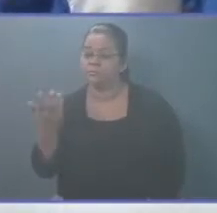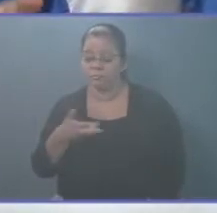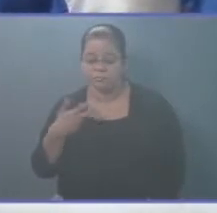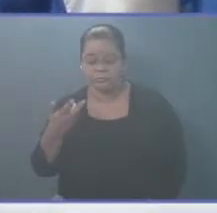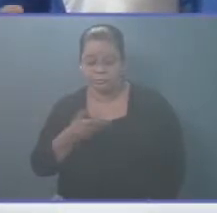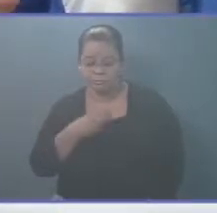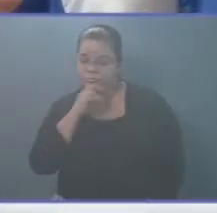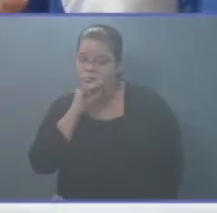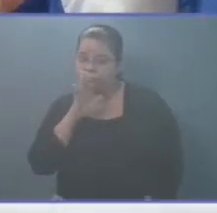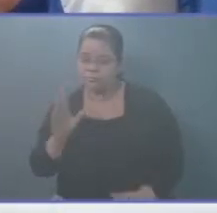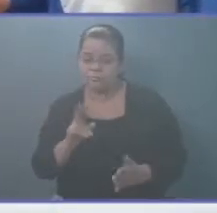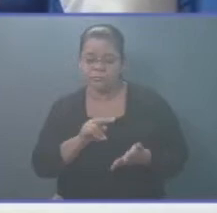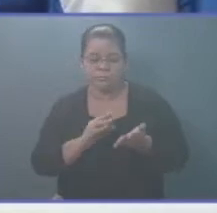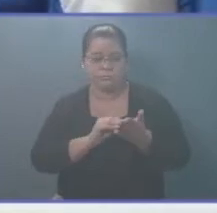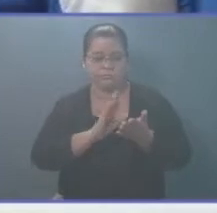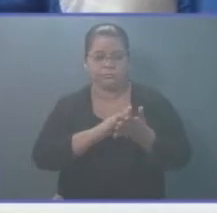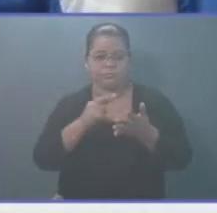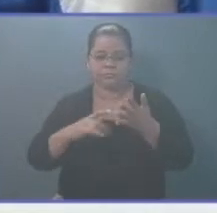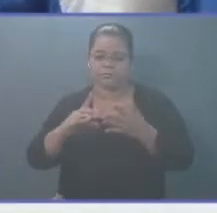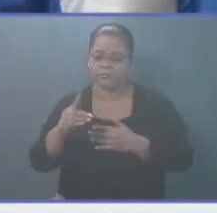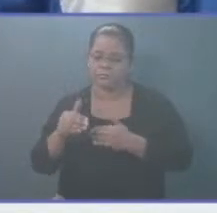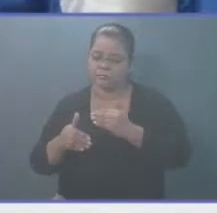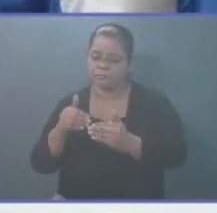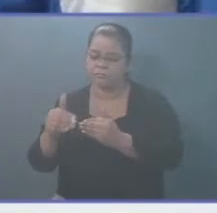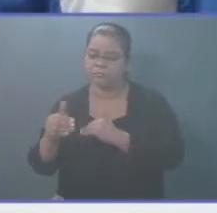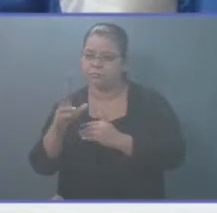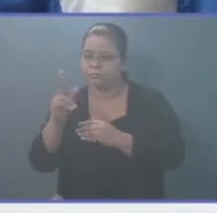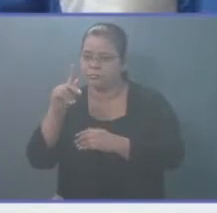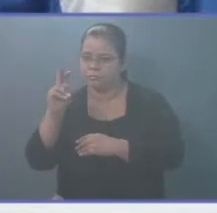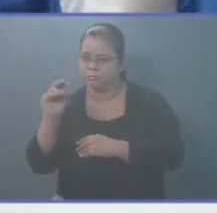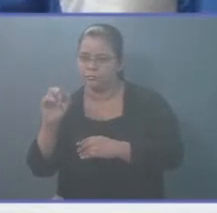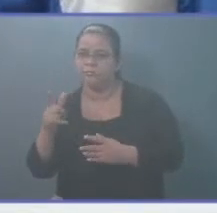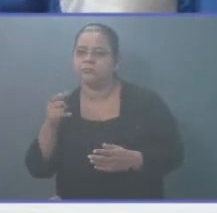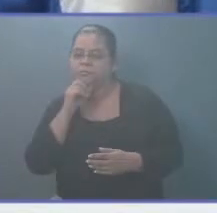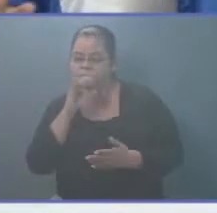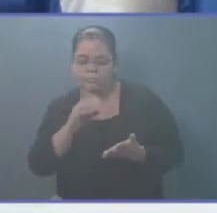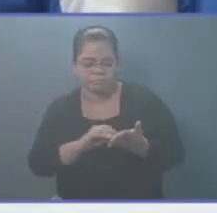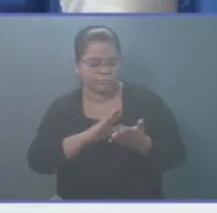alusión a lo que dice el Código Procesal Penal, ahí está cuándo sí y cuándo no